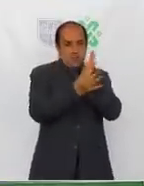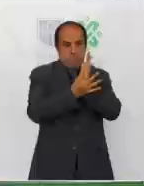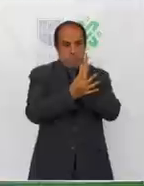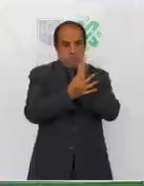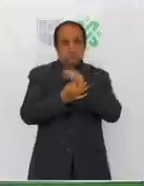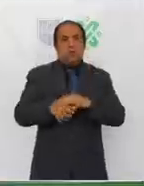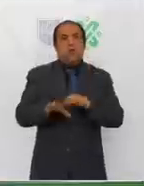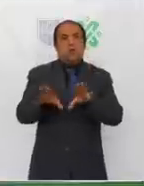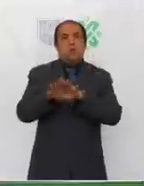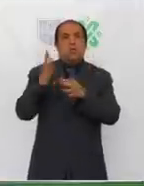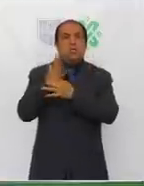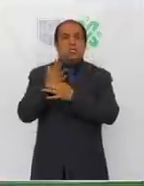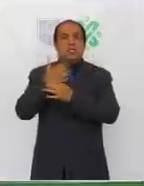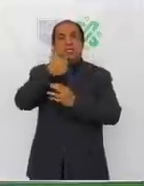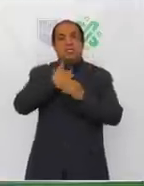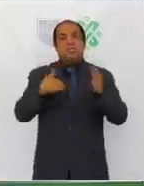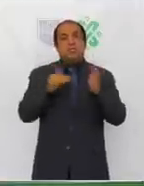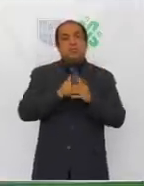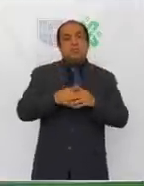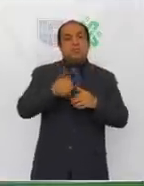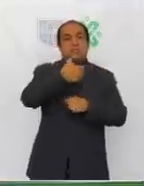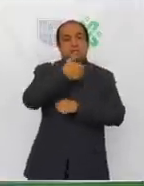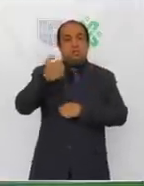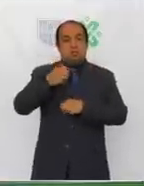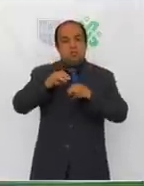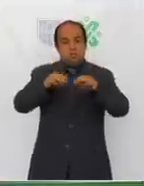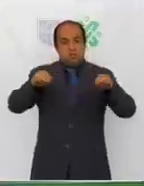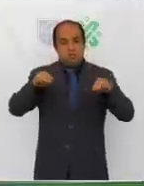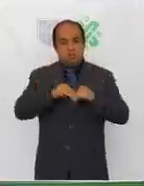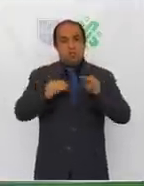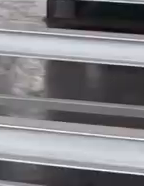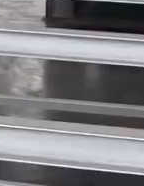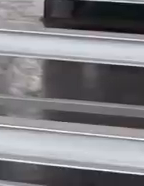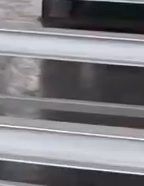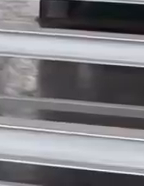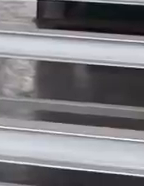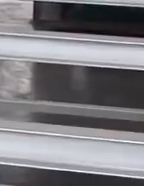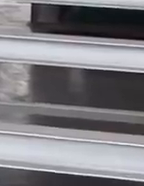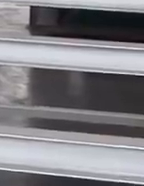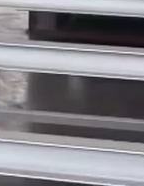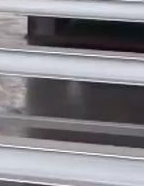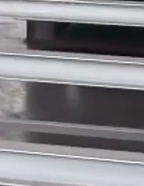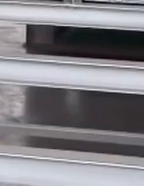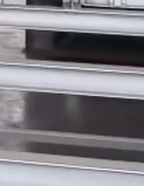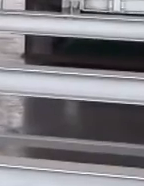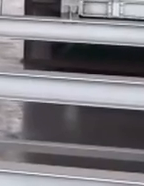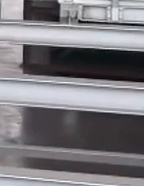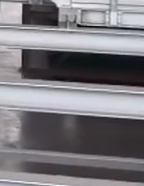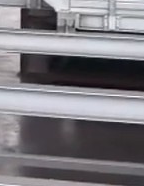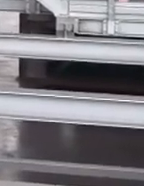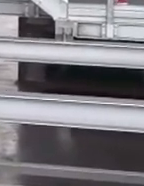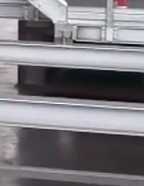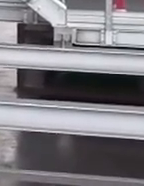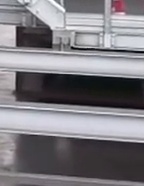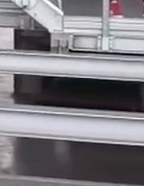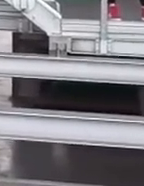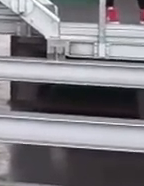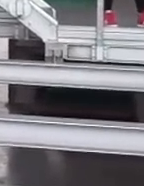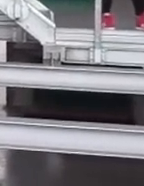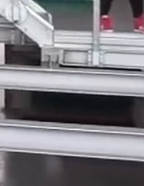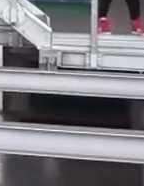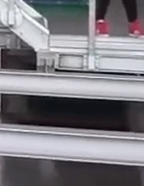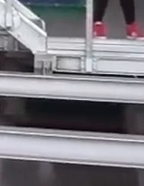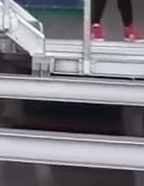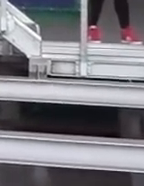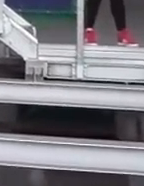Como mencionaba, 6.600 metros cuadrados de construcción. Ya estamos en la última etapa, se estará terminando en